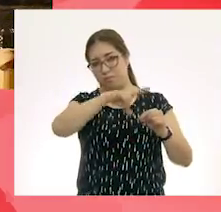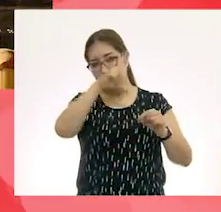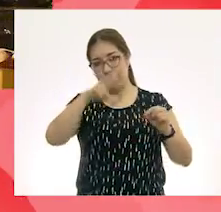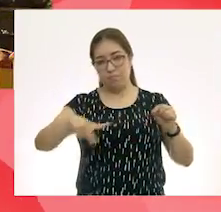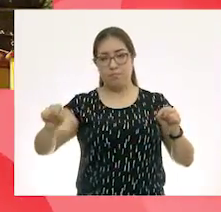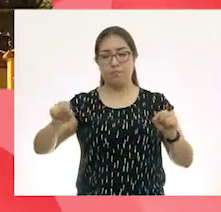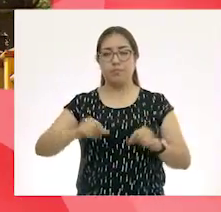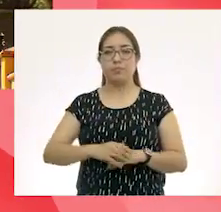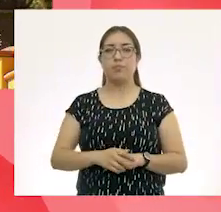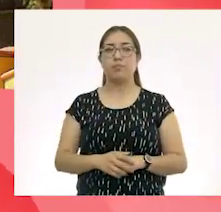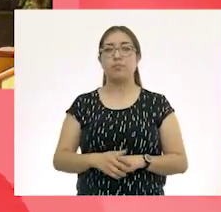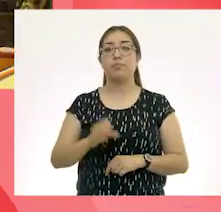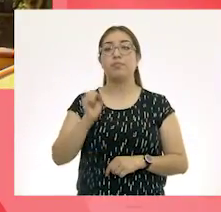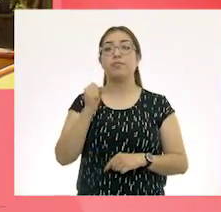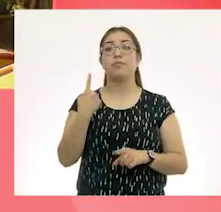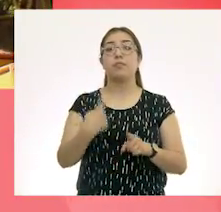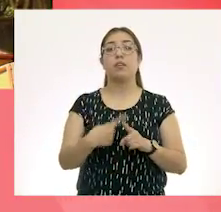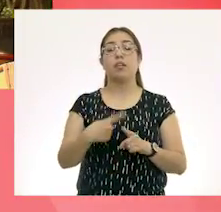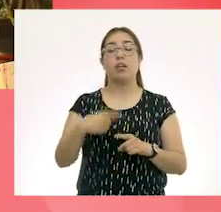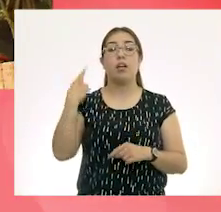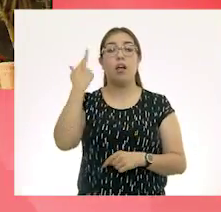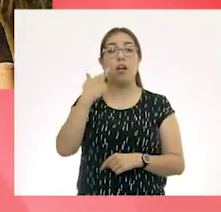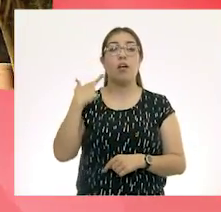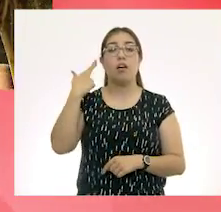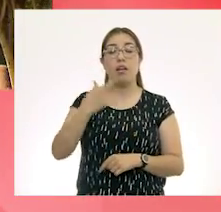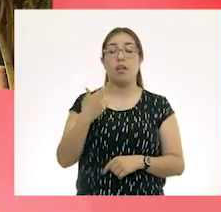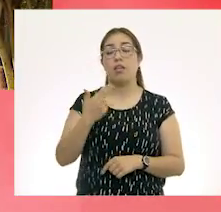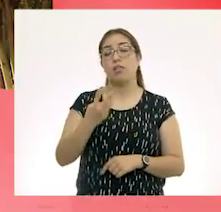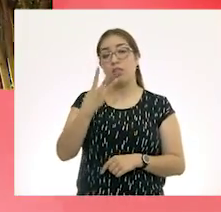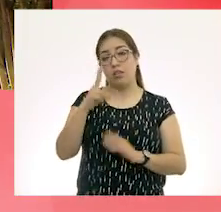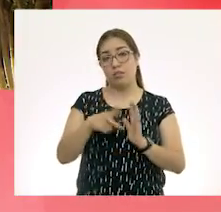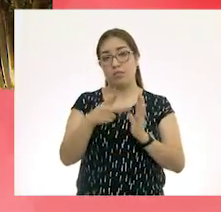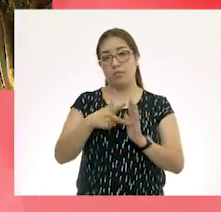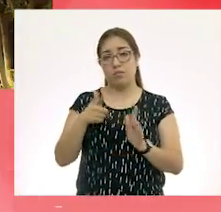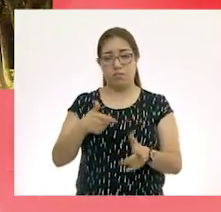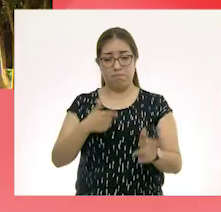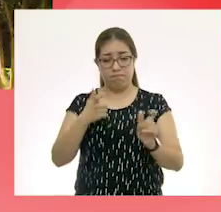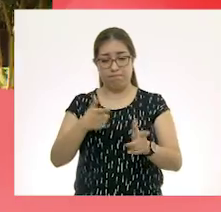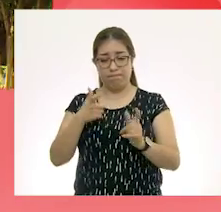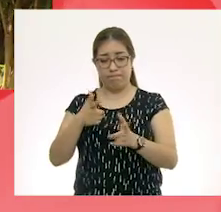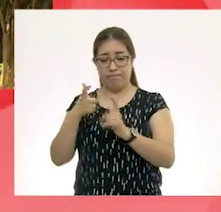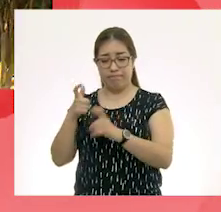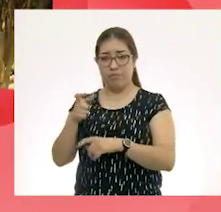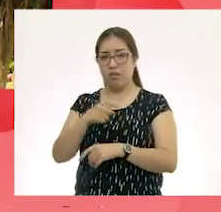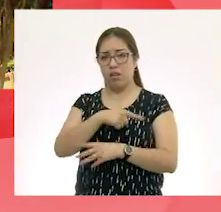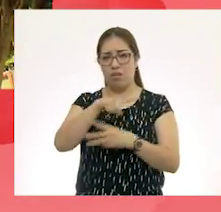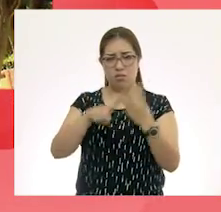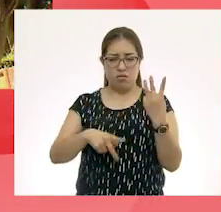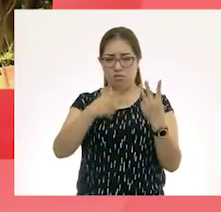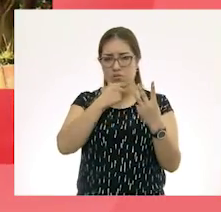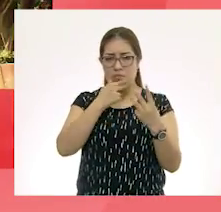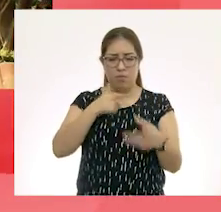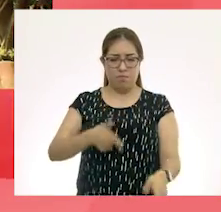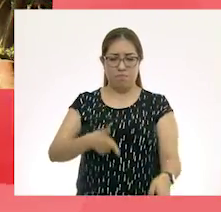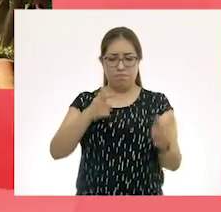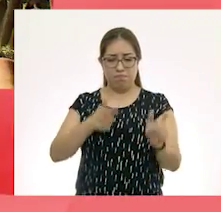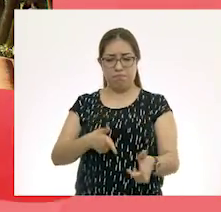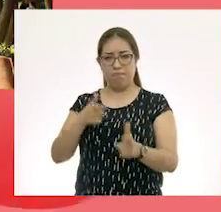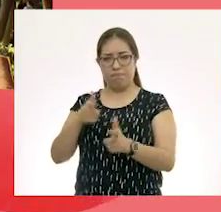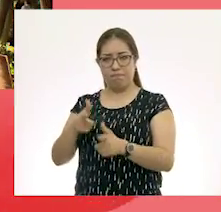trata del triple fusilamiento de un emperador, un presidente y un general. En